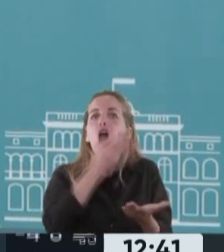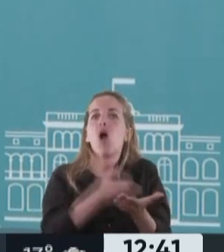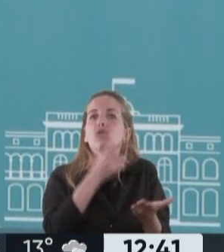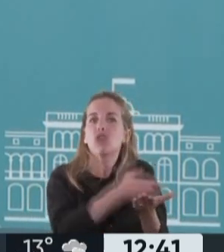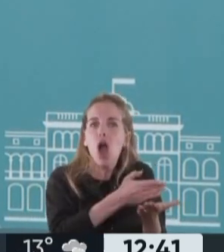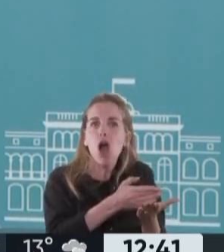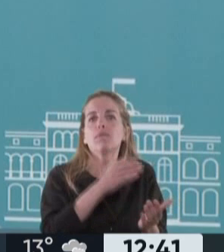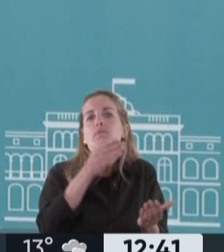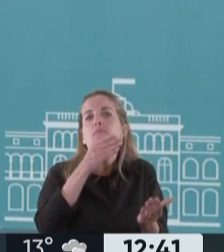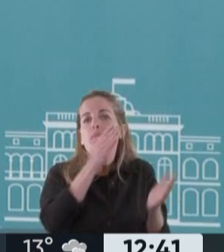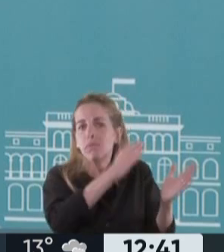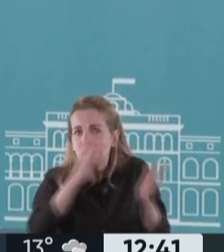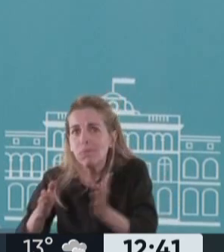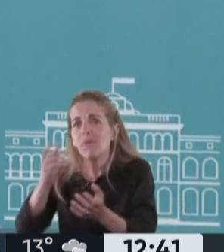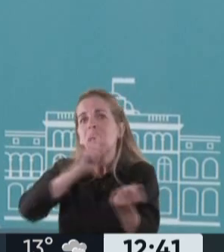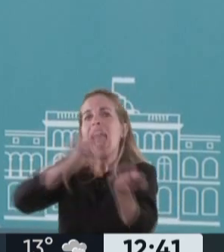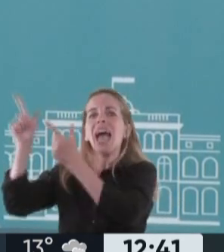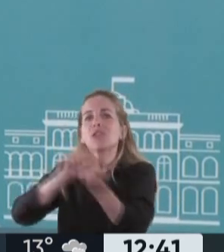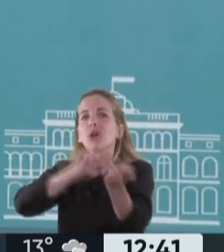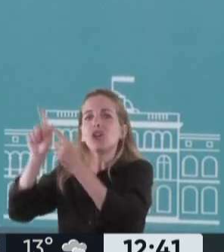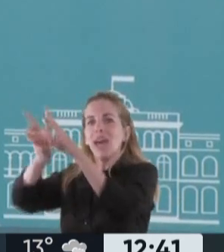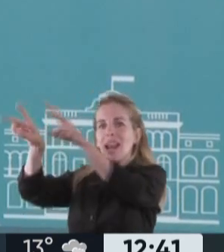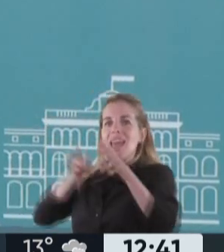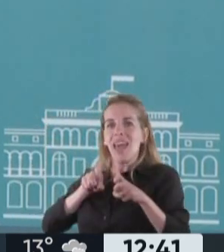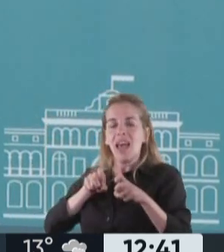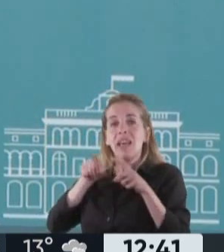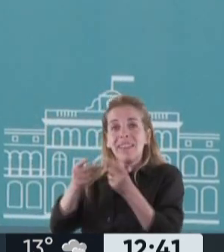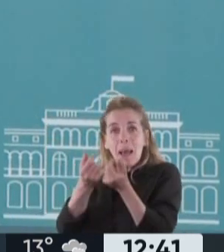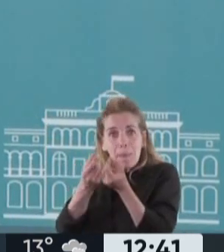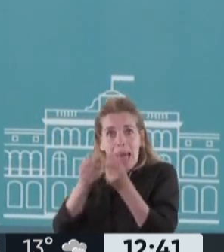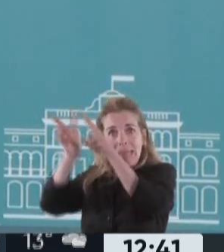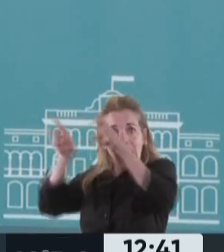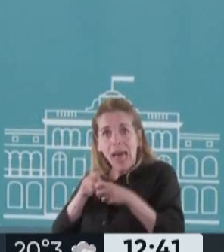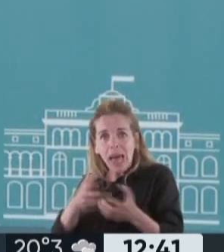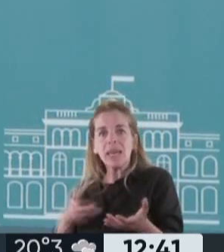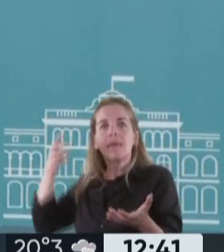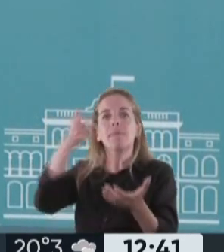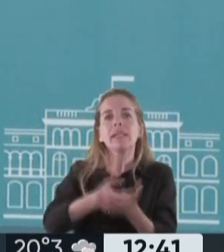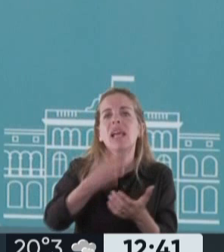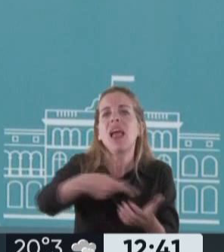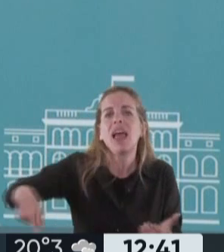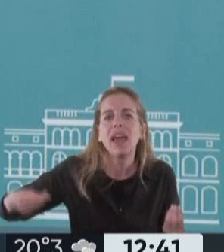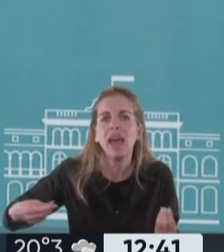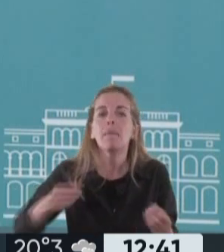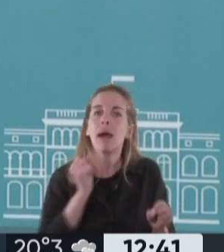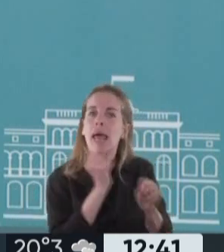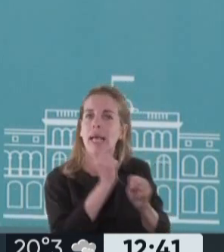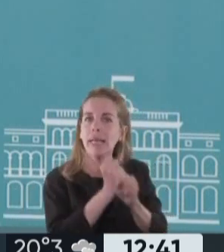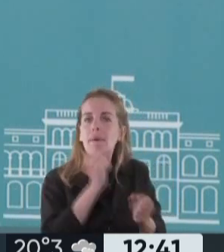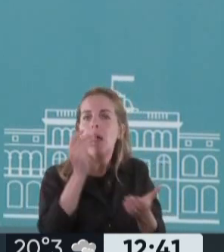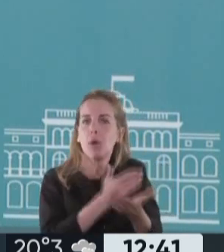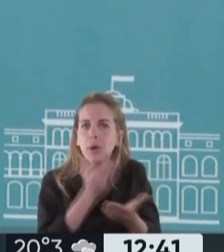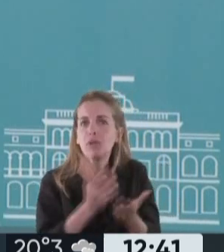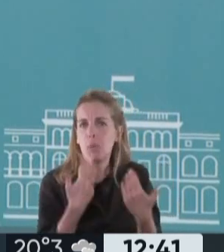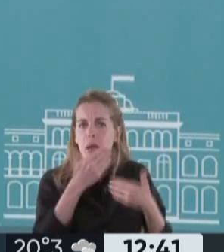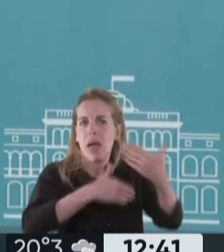lo que tenemos, priorizar en qué se va a invertir esta reserva para que el trabajo pueda seguir adelante.